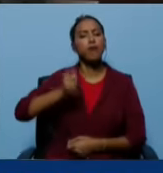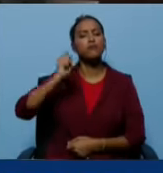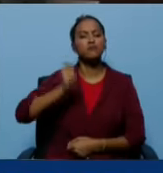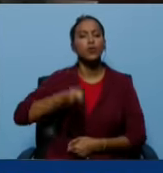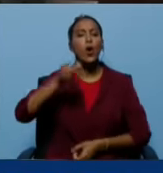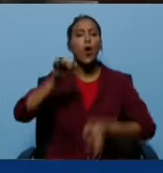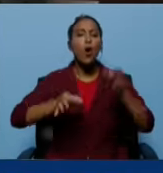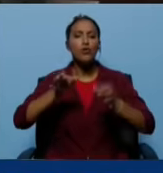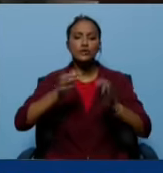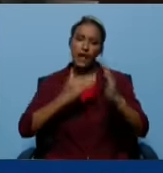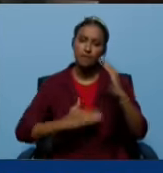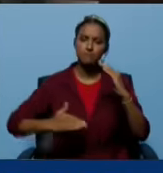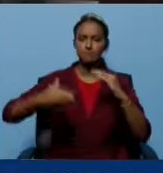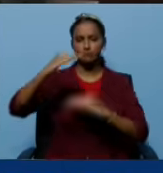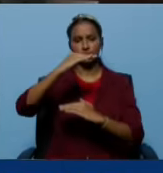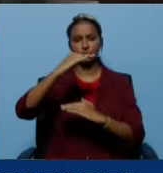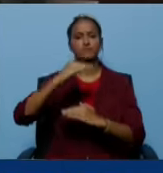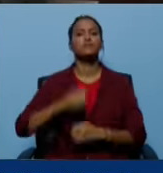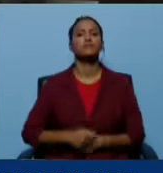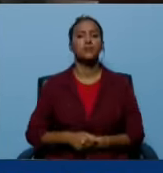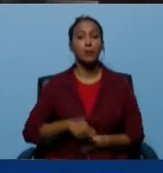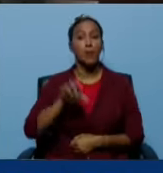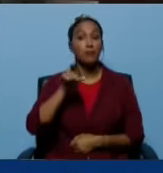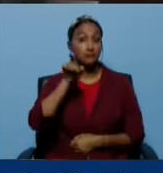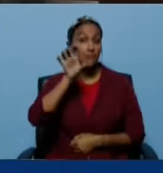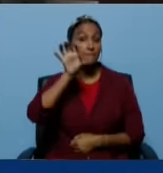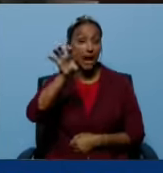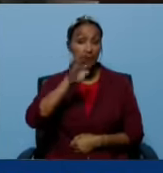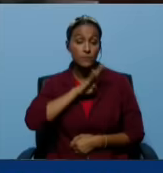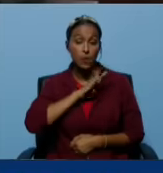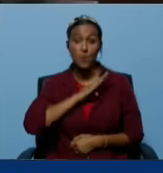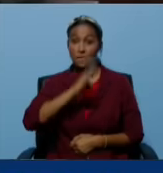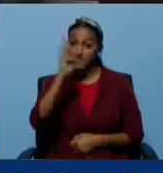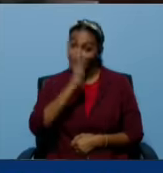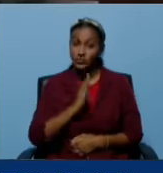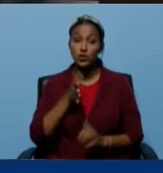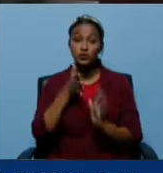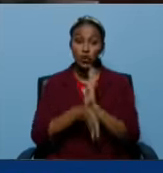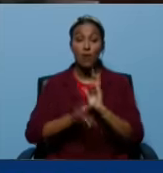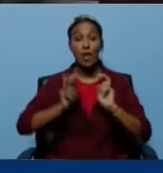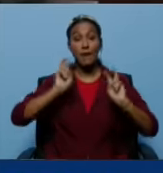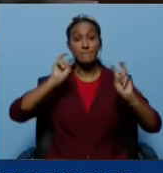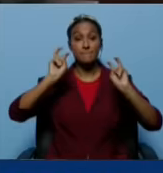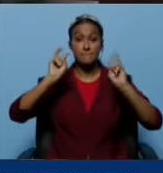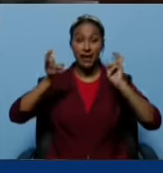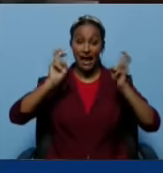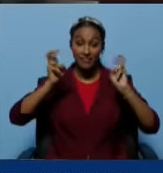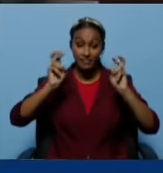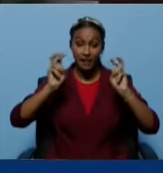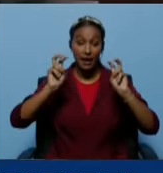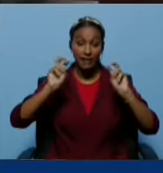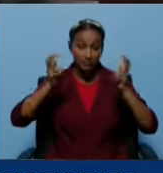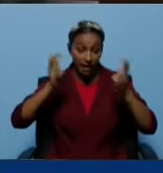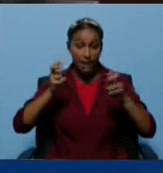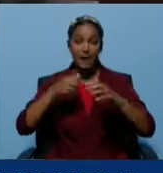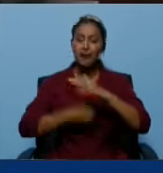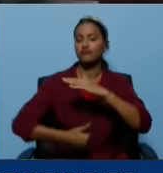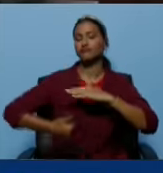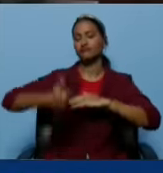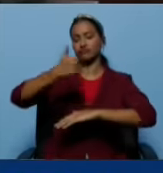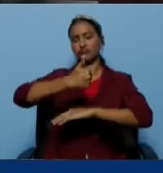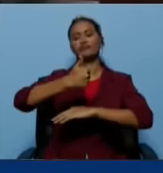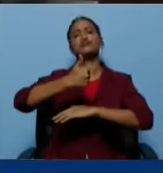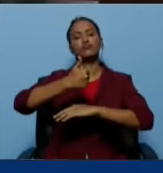del referido país, como máxima autoridad en materia contencioso electoral, el cual tomó decisiones